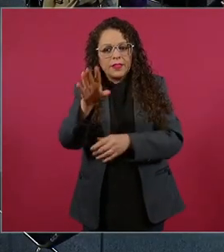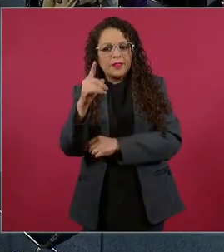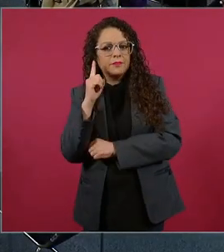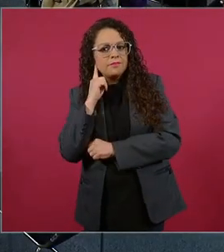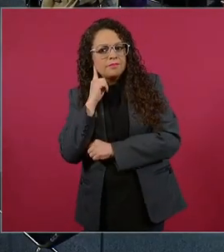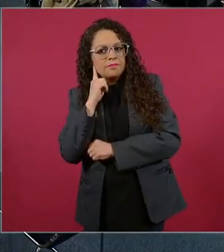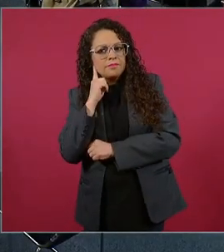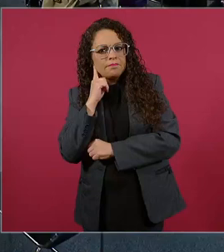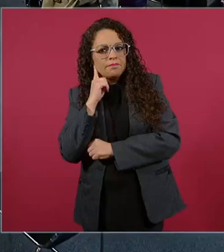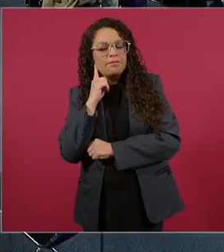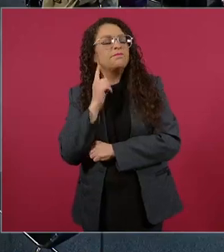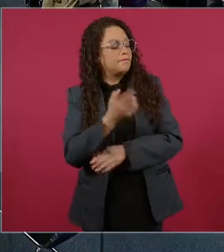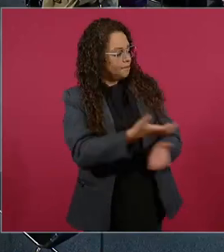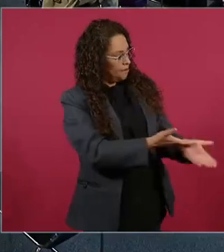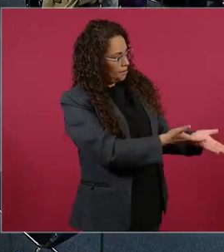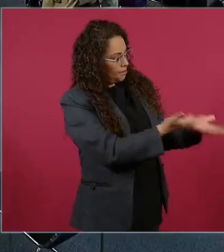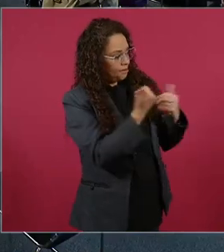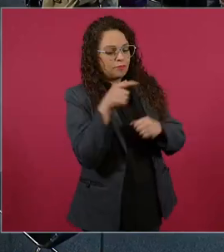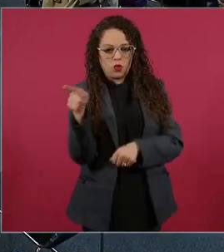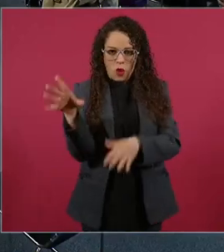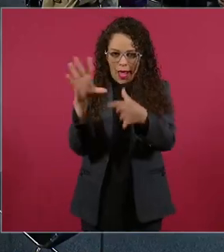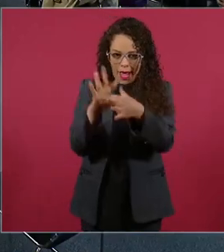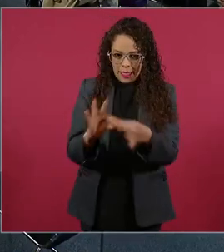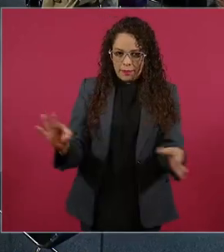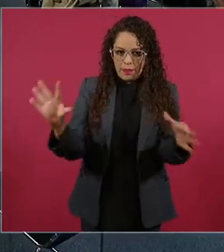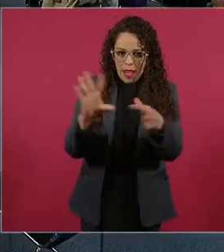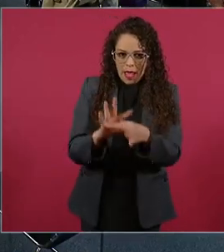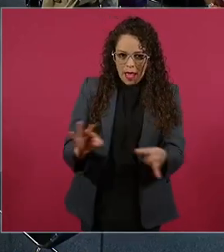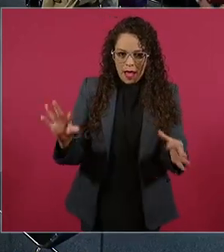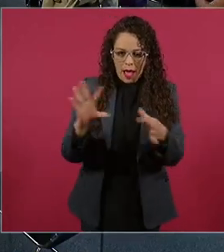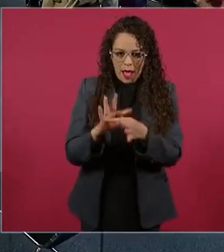aquí. ¿Cuántos empleos